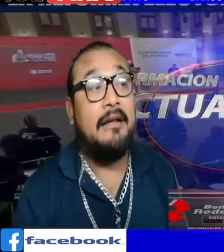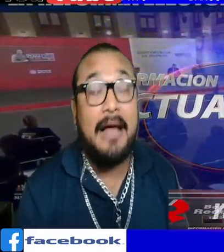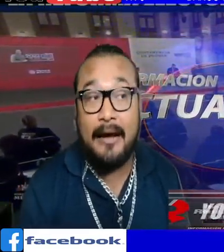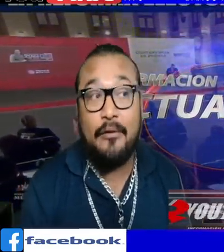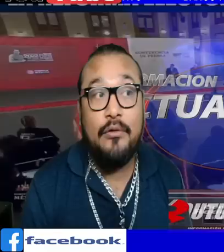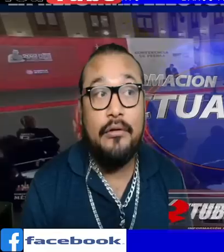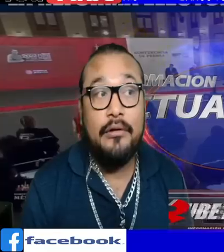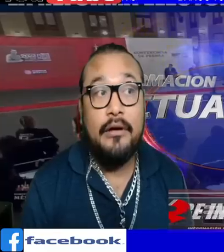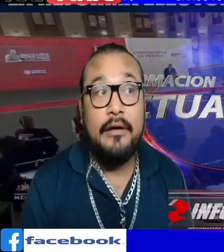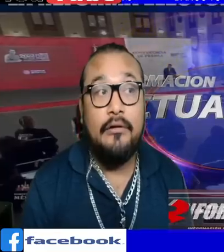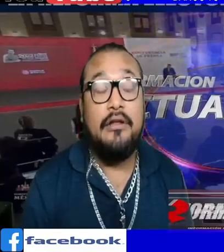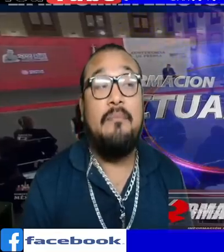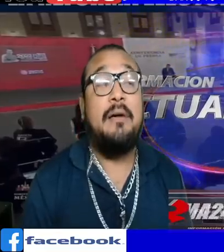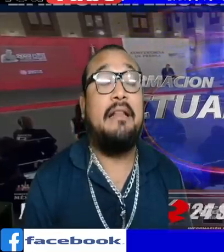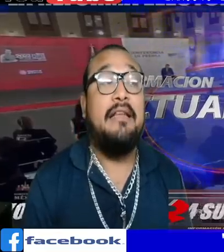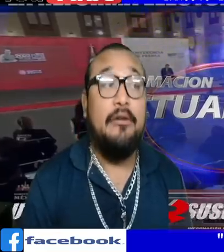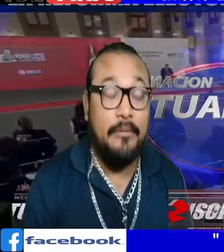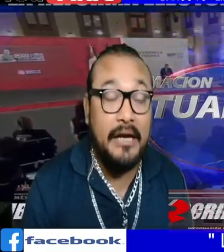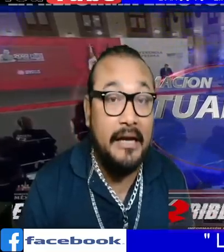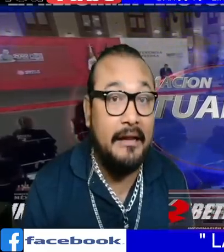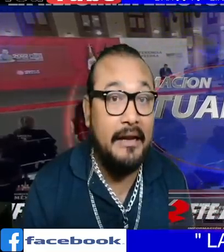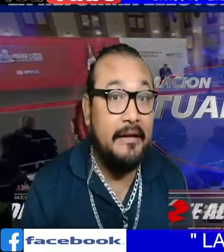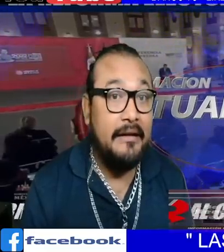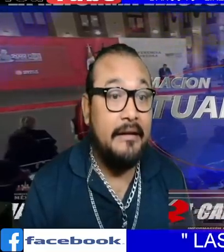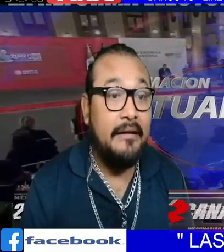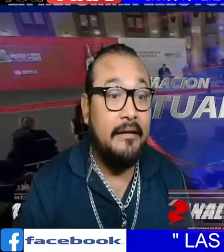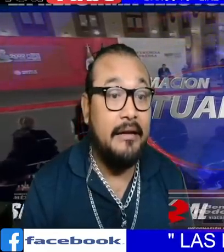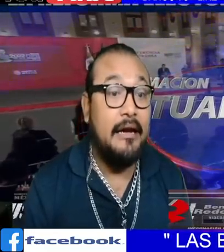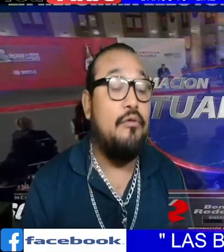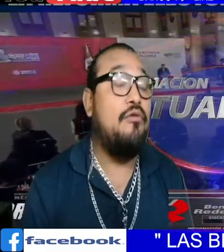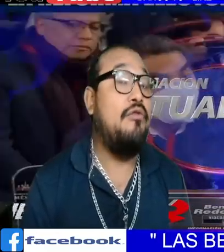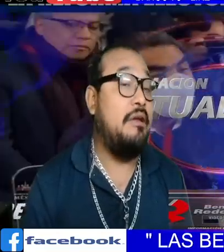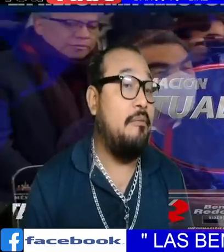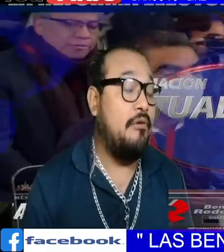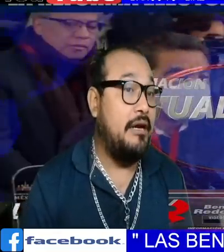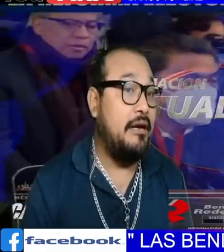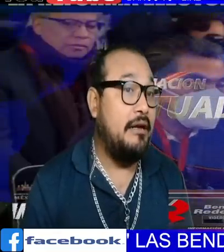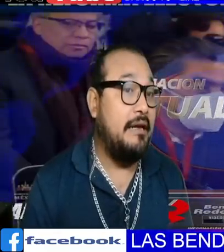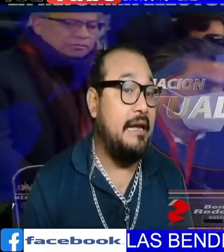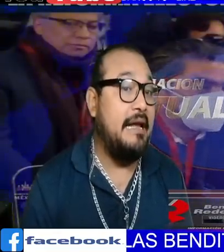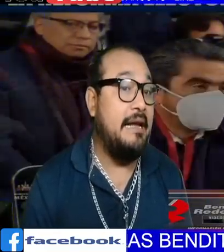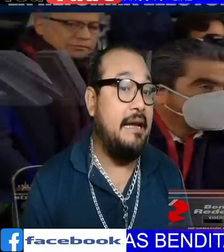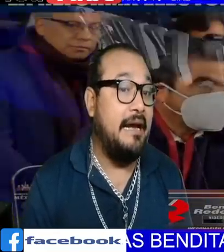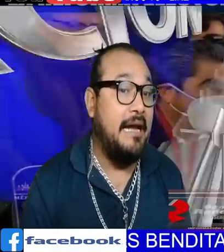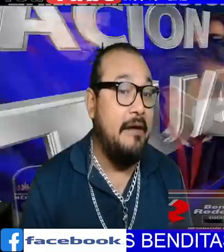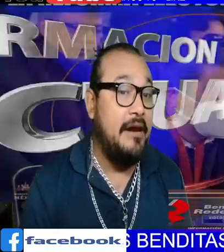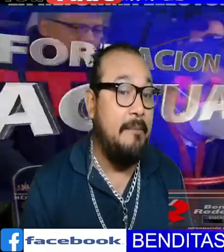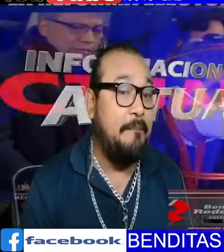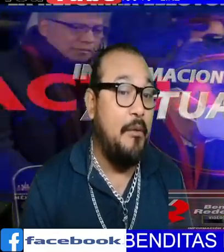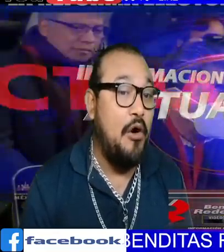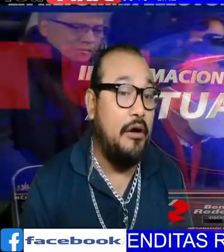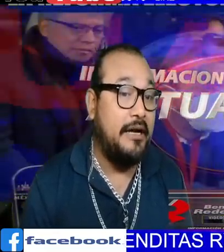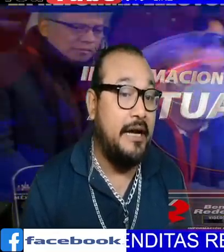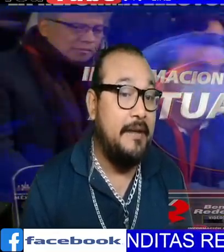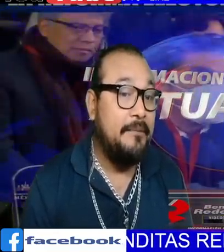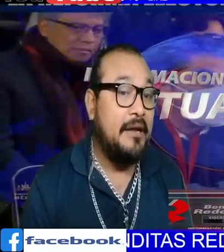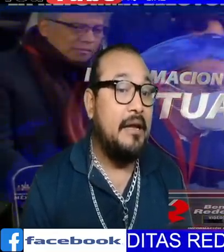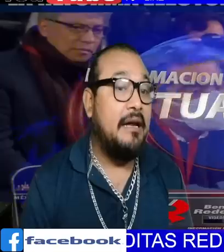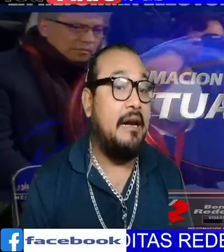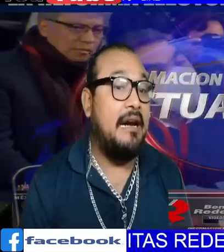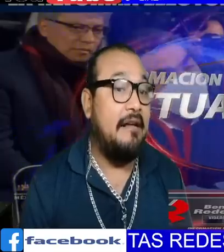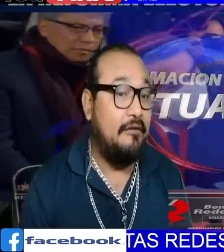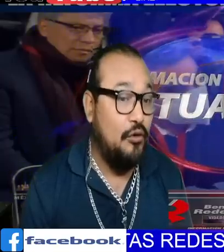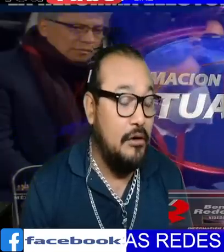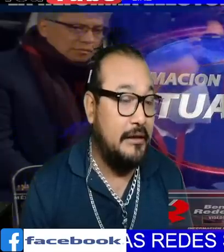del trabajo los del partido verde y algunos de morena increíble porque